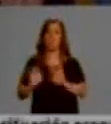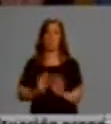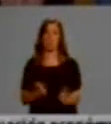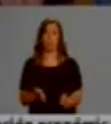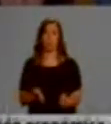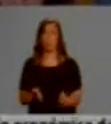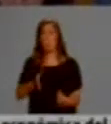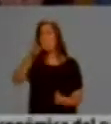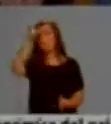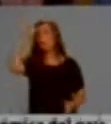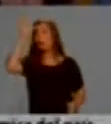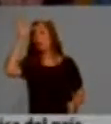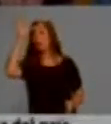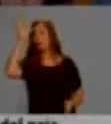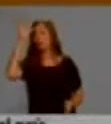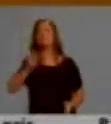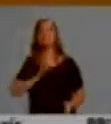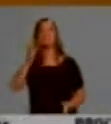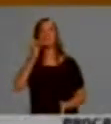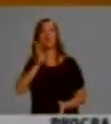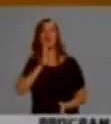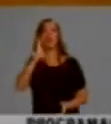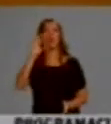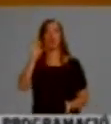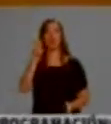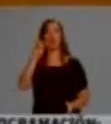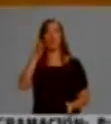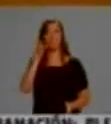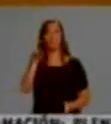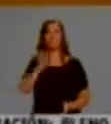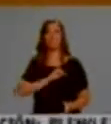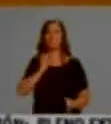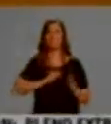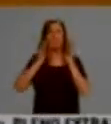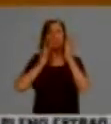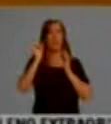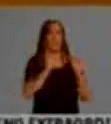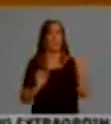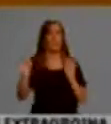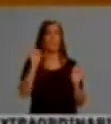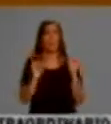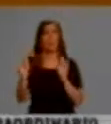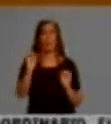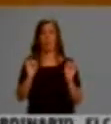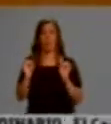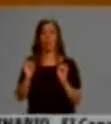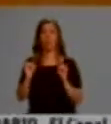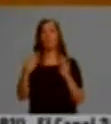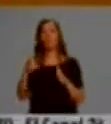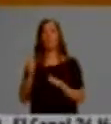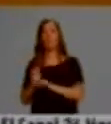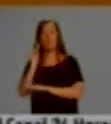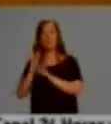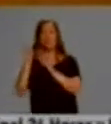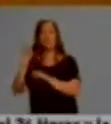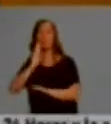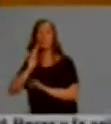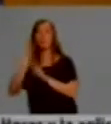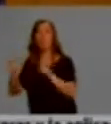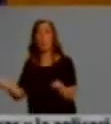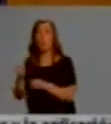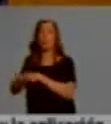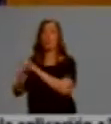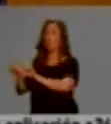verano, la señora de Cospedal, que parece que limpiaba y limpiaba, salvo en lo que se refiere a la financiación de su propia